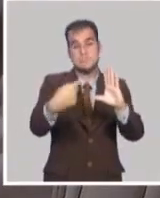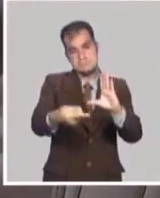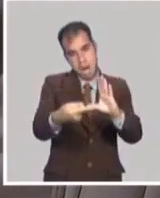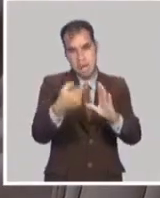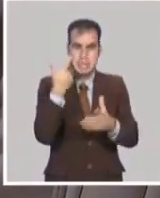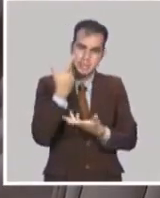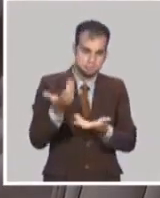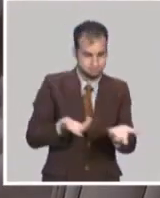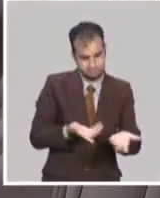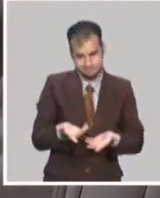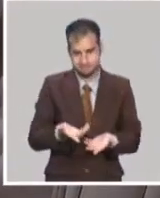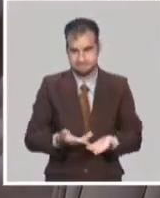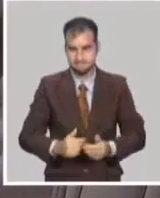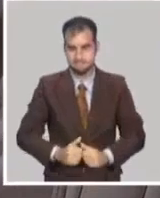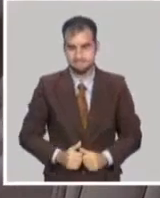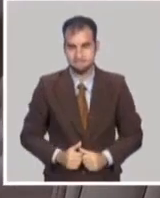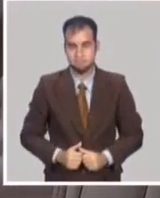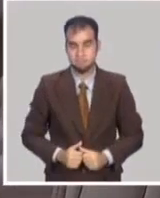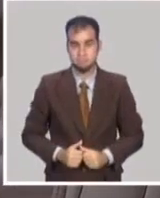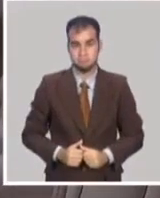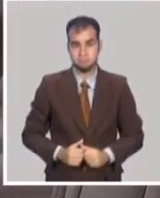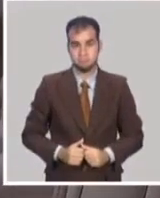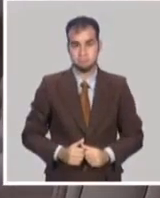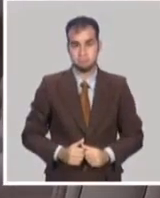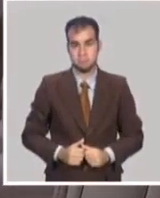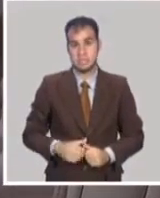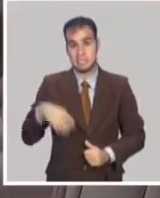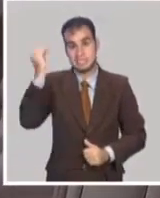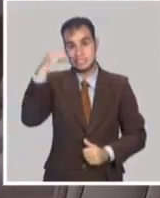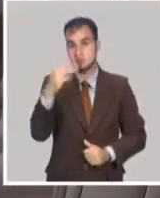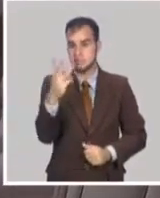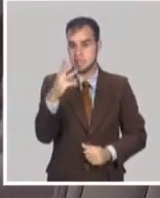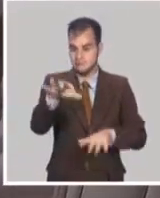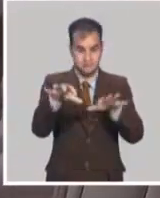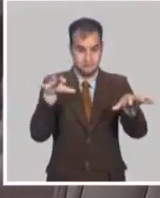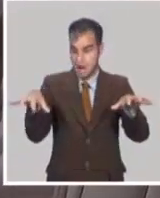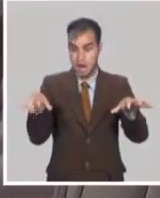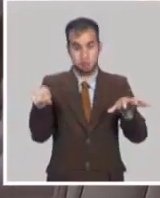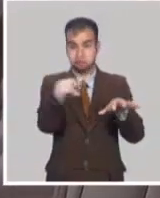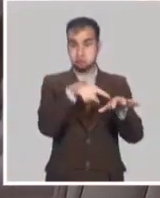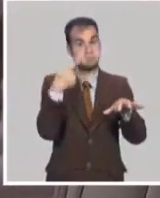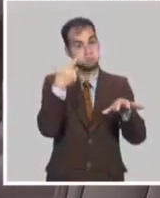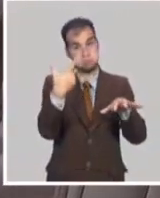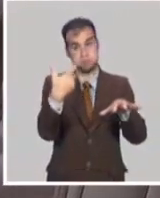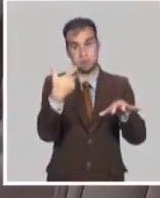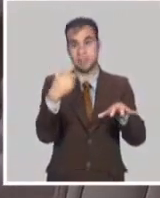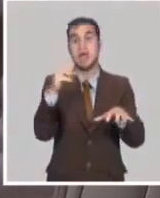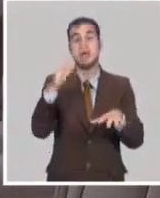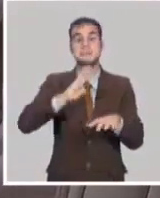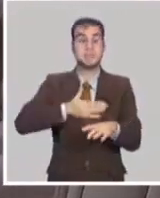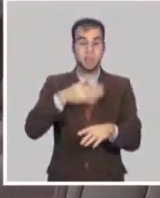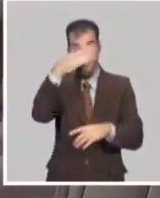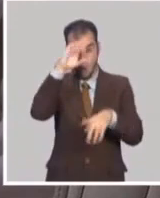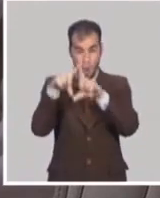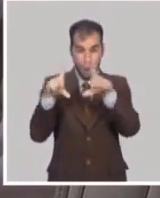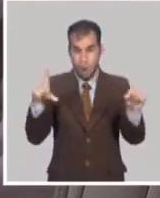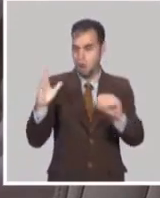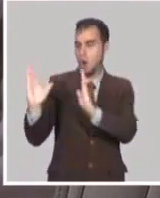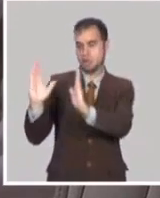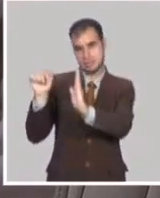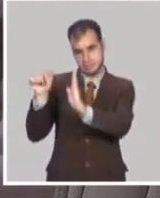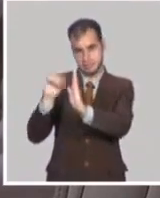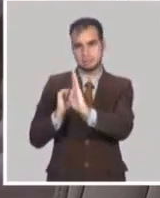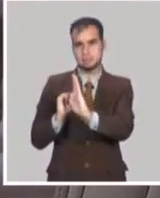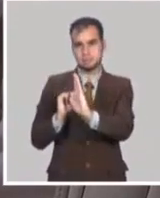de pudiéramos decir tres unidades generadoras importantes del occidente del país y eso pone en tensión